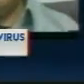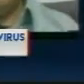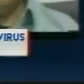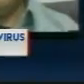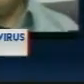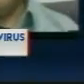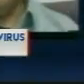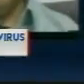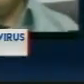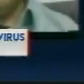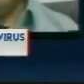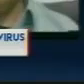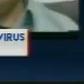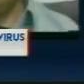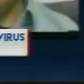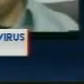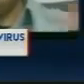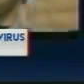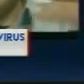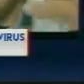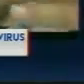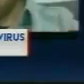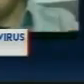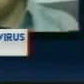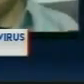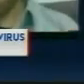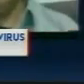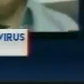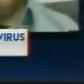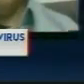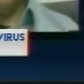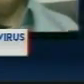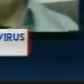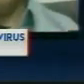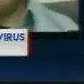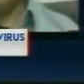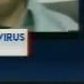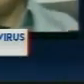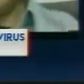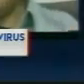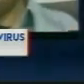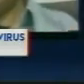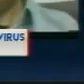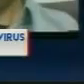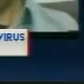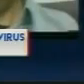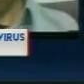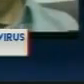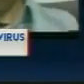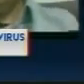movilidad de las personas y con ello el virus tiene la capacidad de contagiar a muchas más personas de lo que estaba